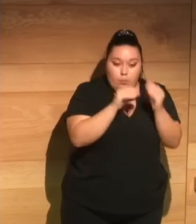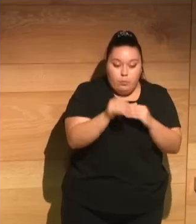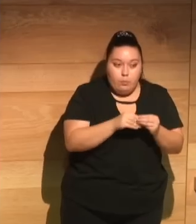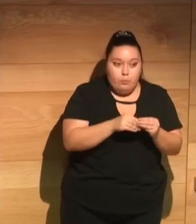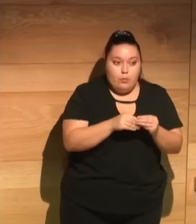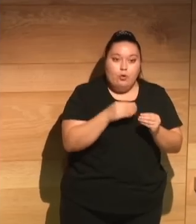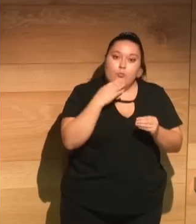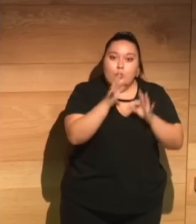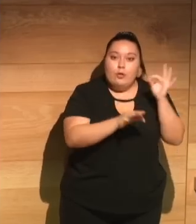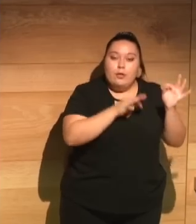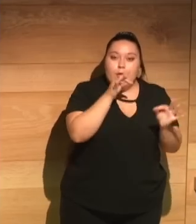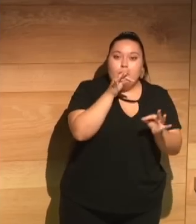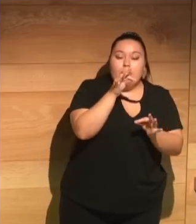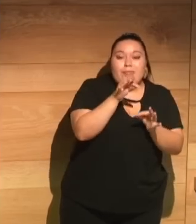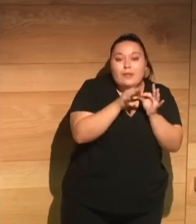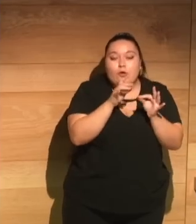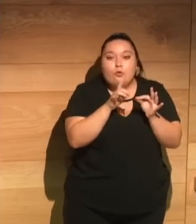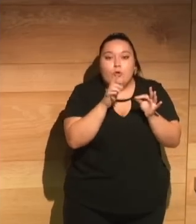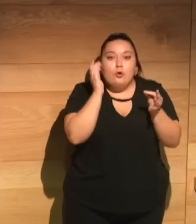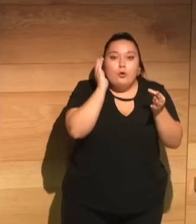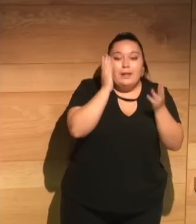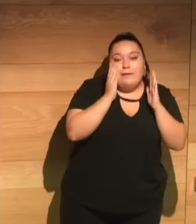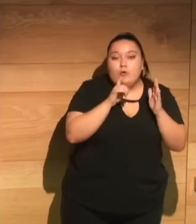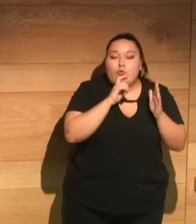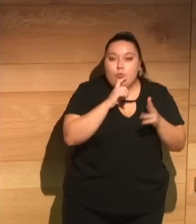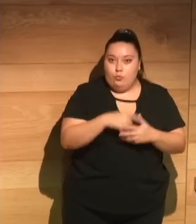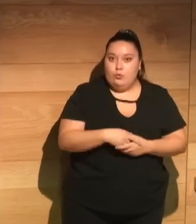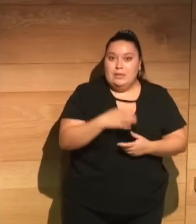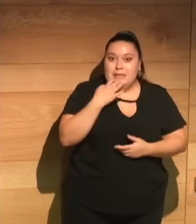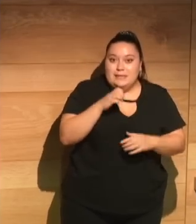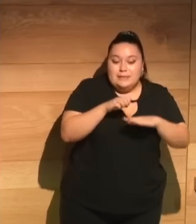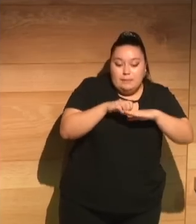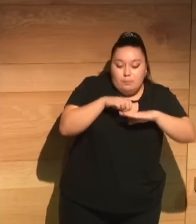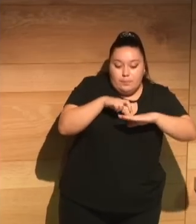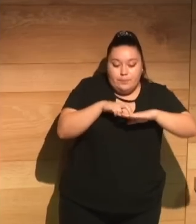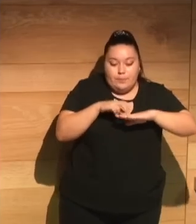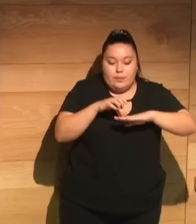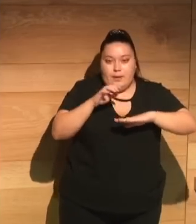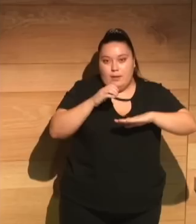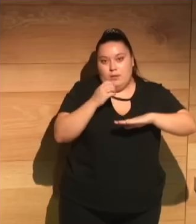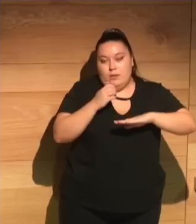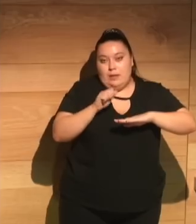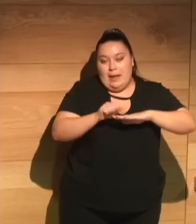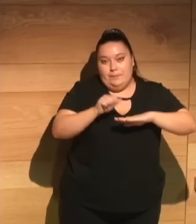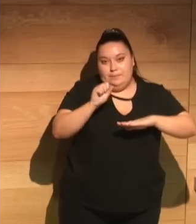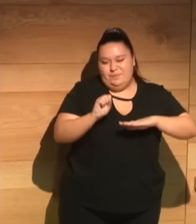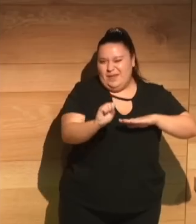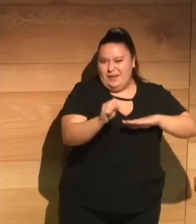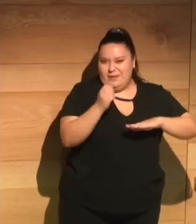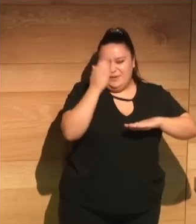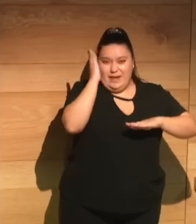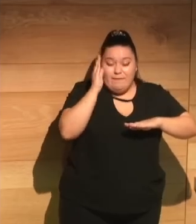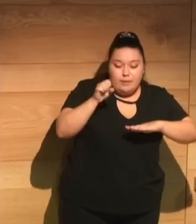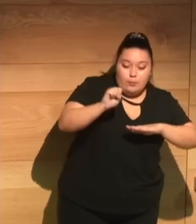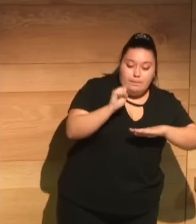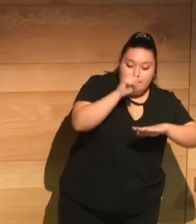del galopar y ver si efectivamente en algún momento se despegaban las 4. Se descubrió que sí. Mucha gente aún así lo ponía en